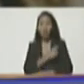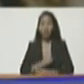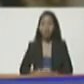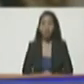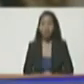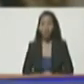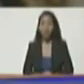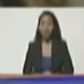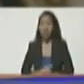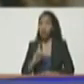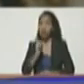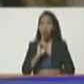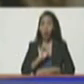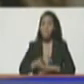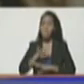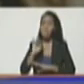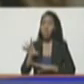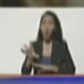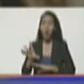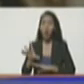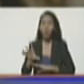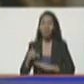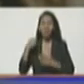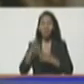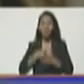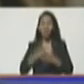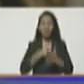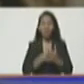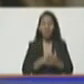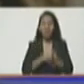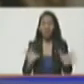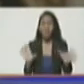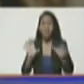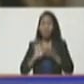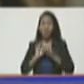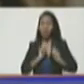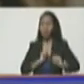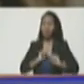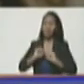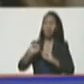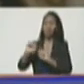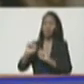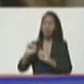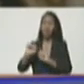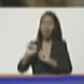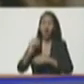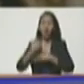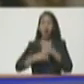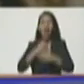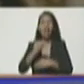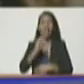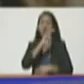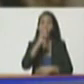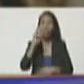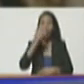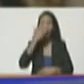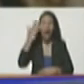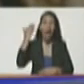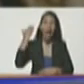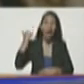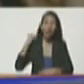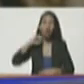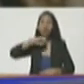No cejaremos en el empeño de unirnos y defendernos como hace 200 años